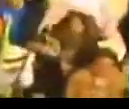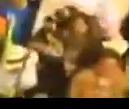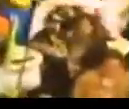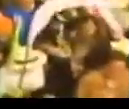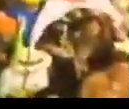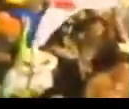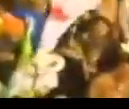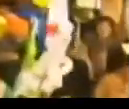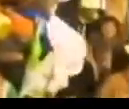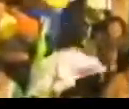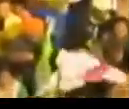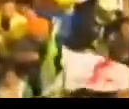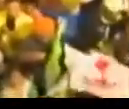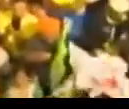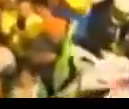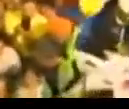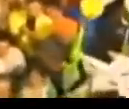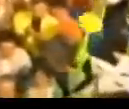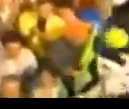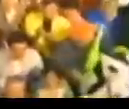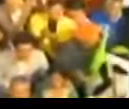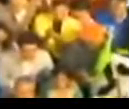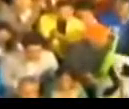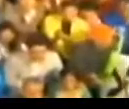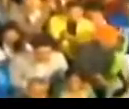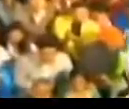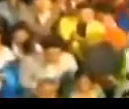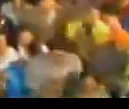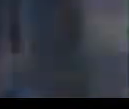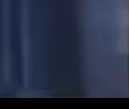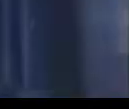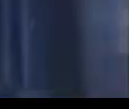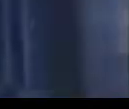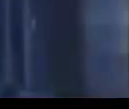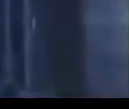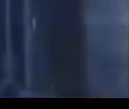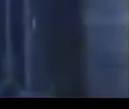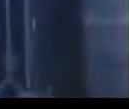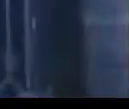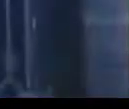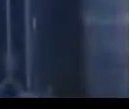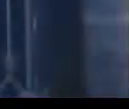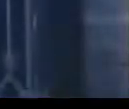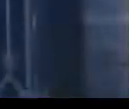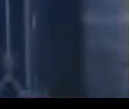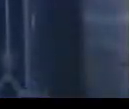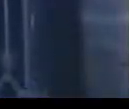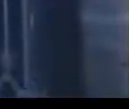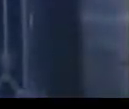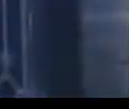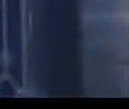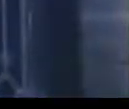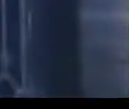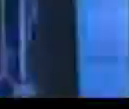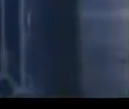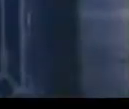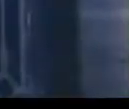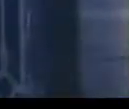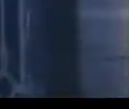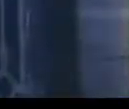¡Qué fracaso nuevamente el de la oposición! Como en junio del año